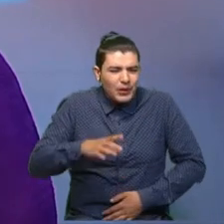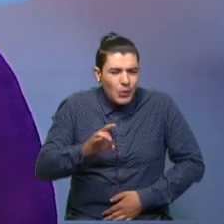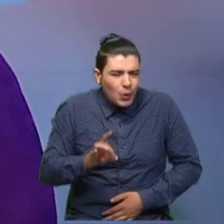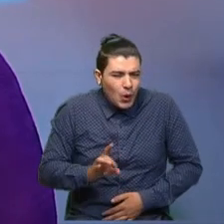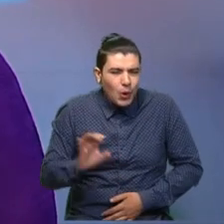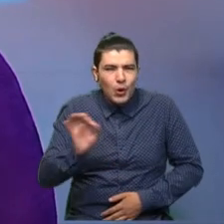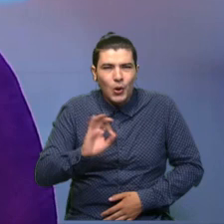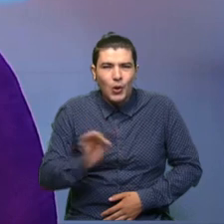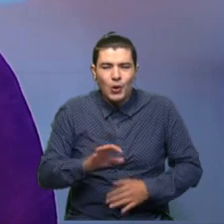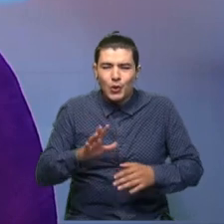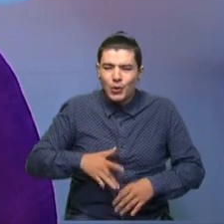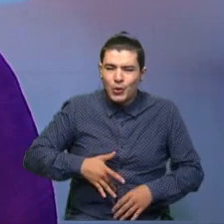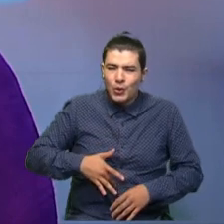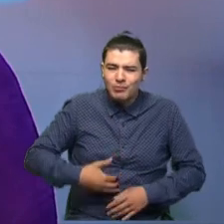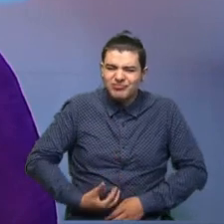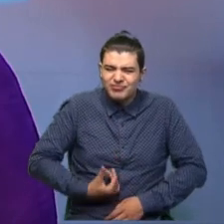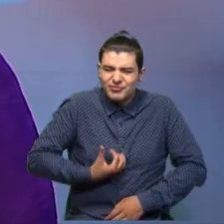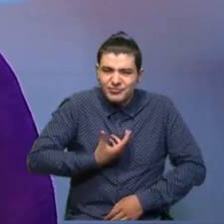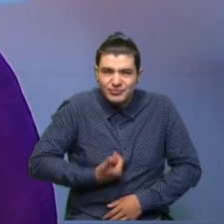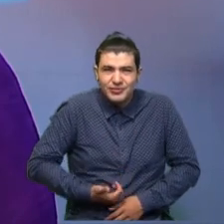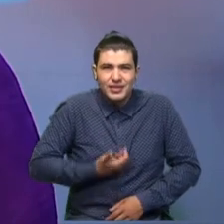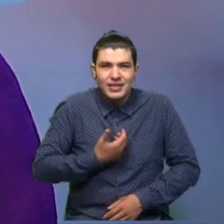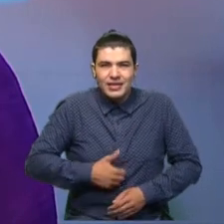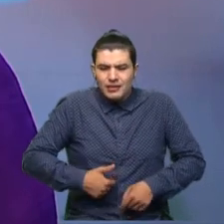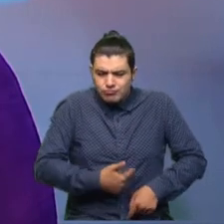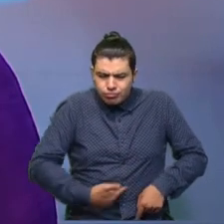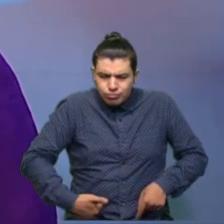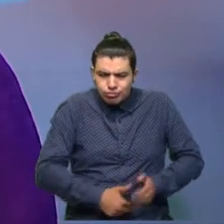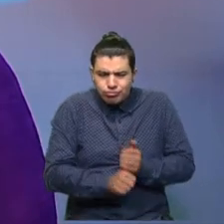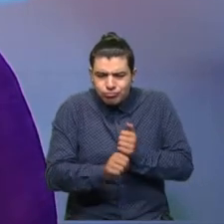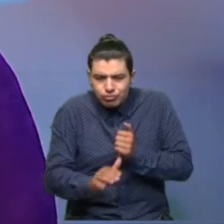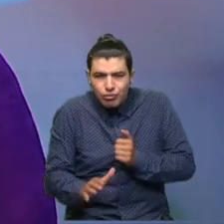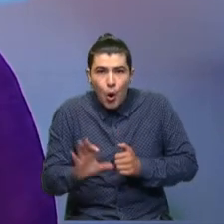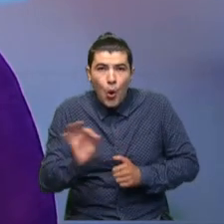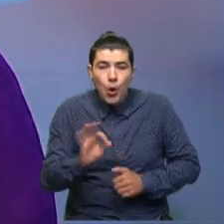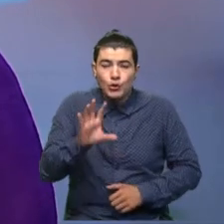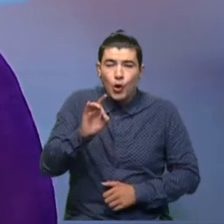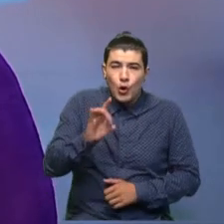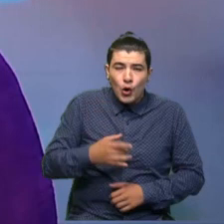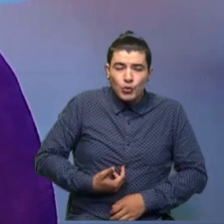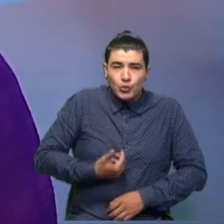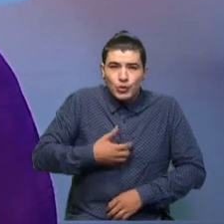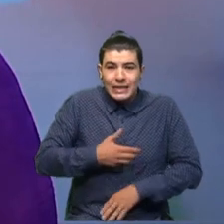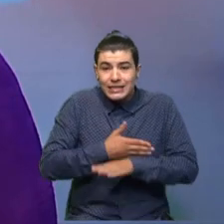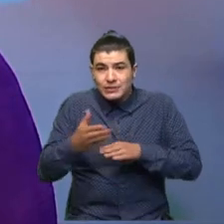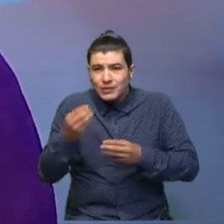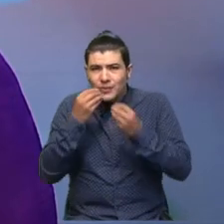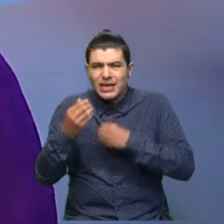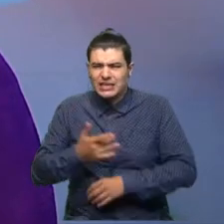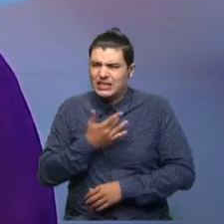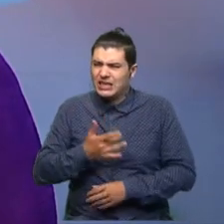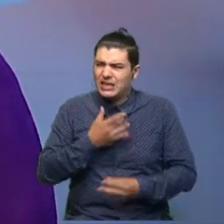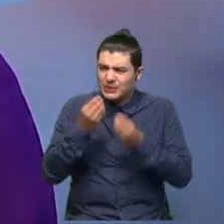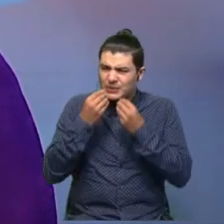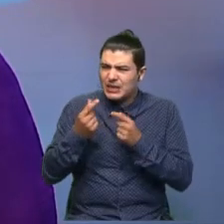acidez, reflujo gastroesofágico, distensión abdominal después de las comidas y llenura. Uno se siente satisfecho